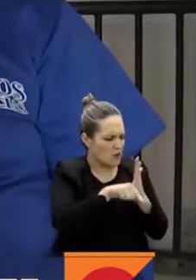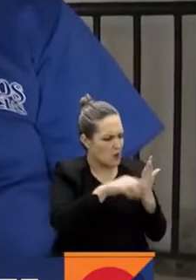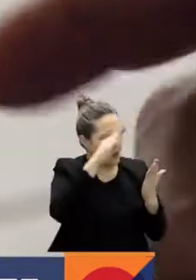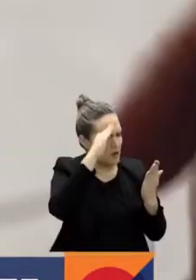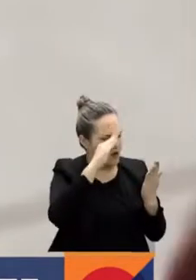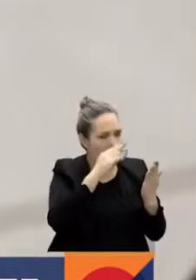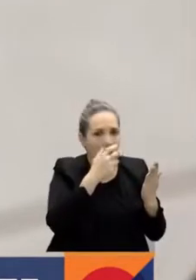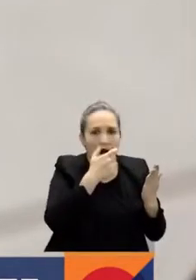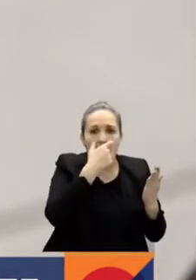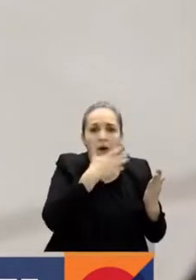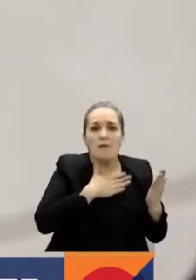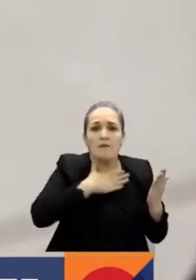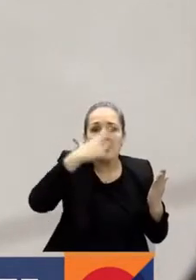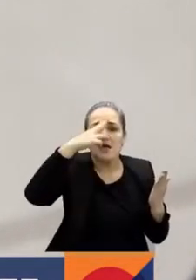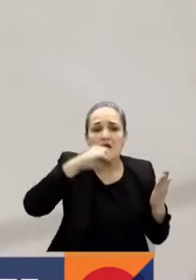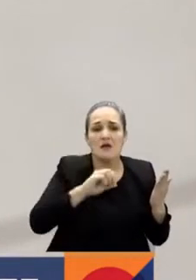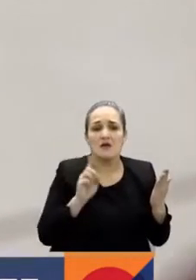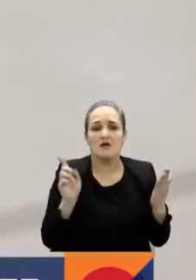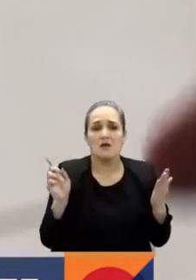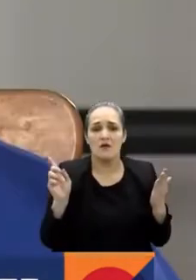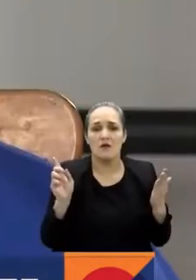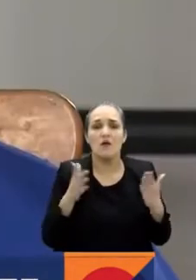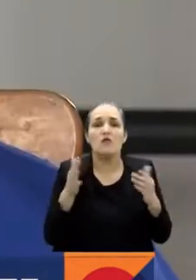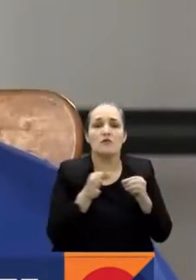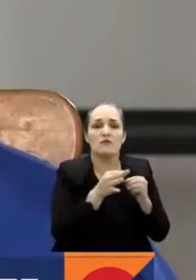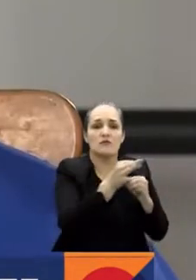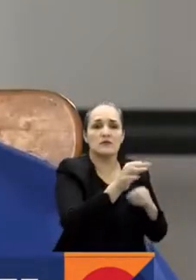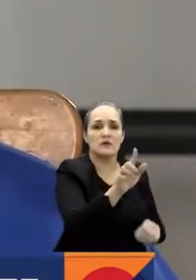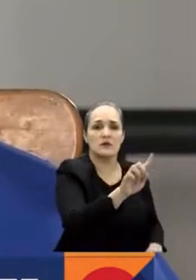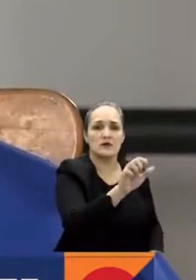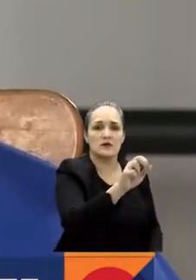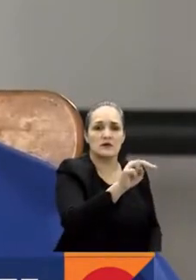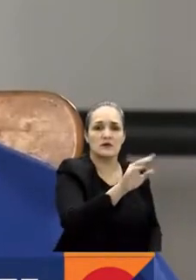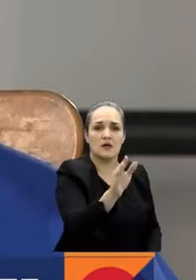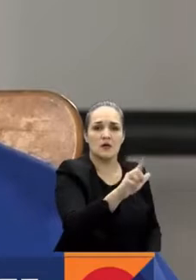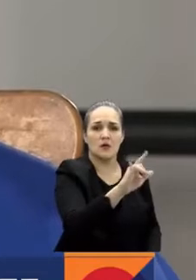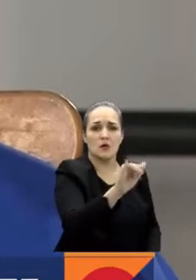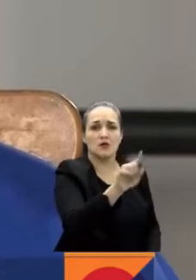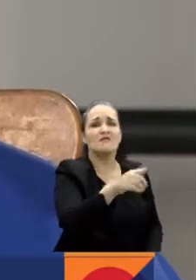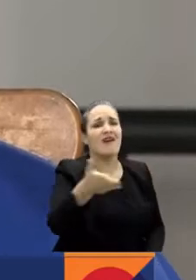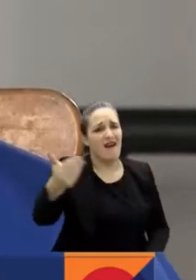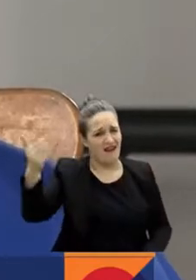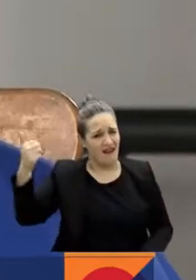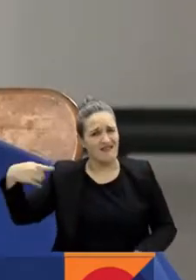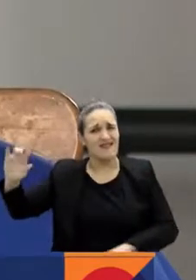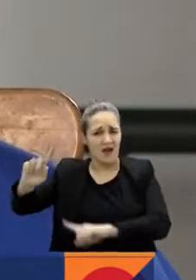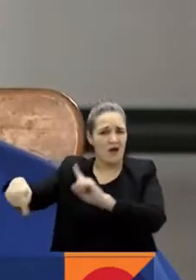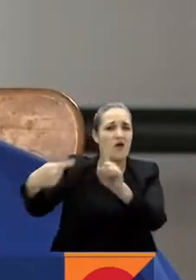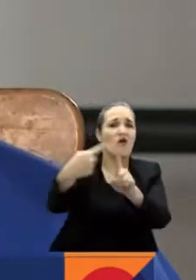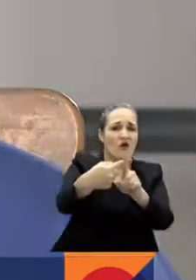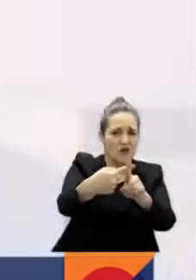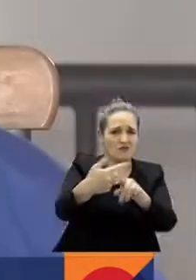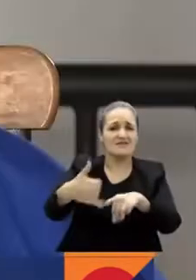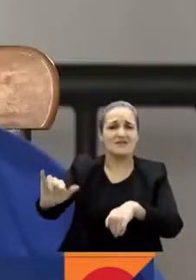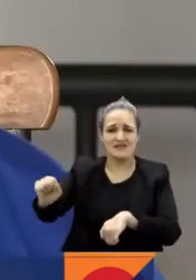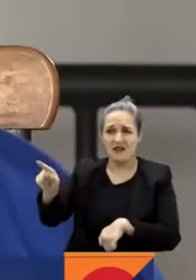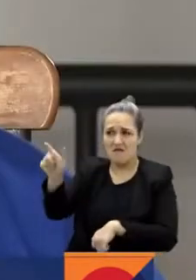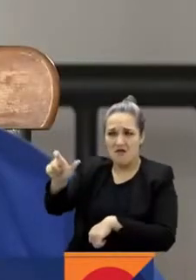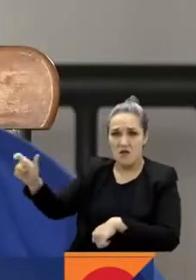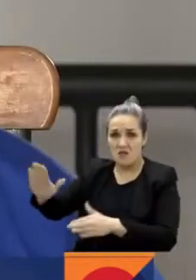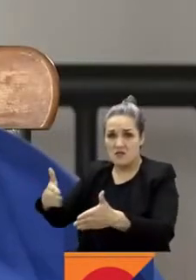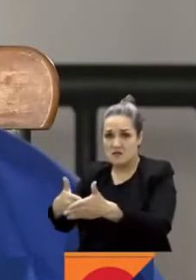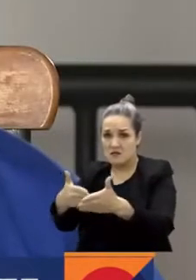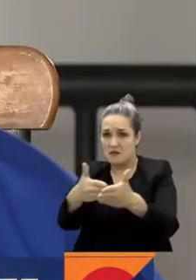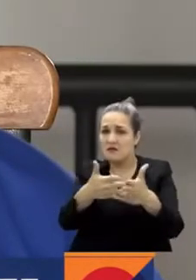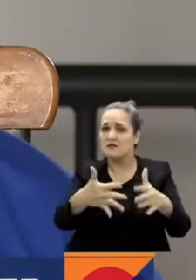era el comandante de la subestación de policía de San Luis. Ya esto se lo tenían preparado a él y a los demás compañeros. Ahora